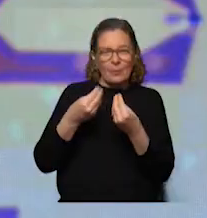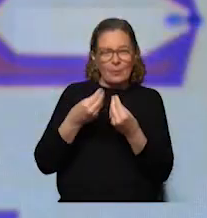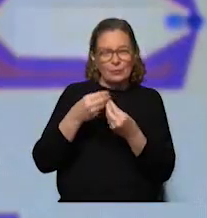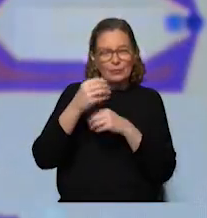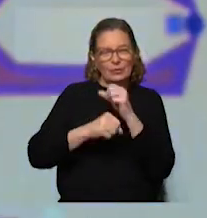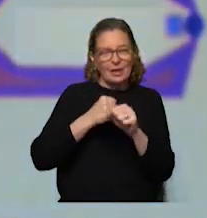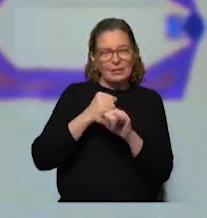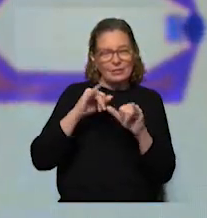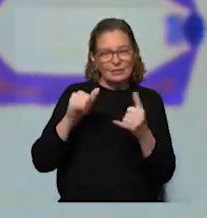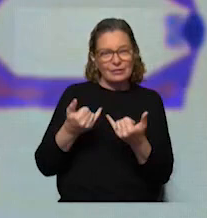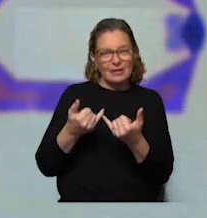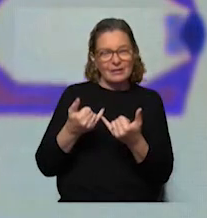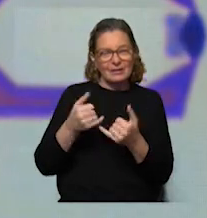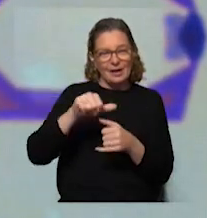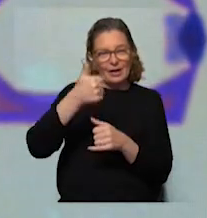años sí